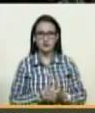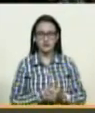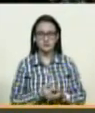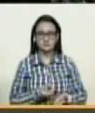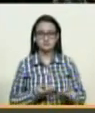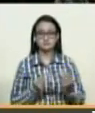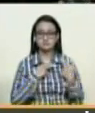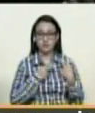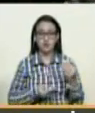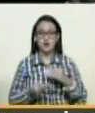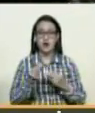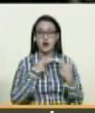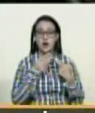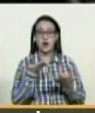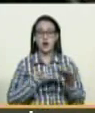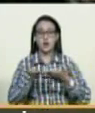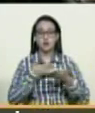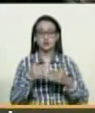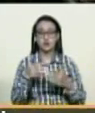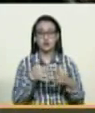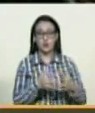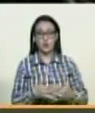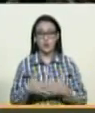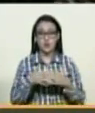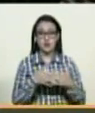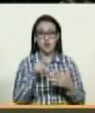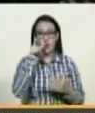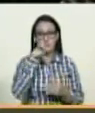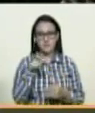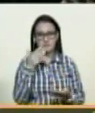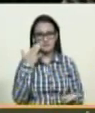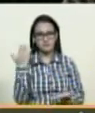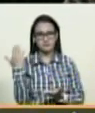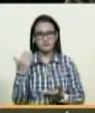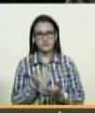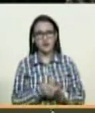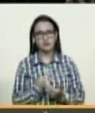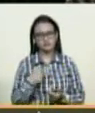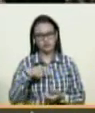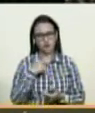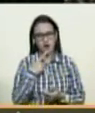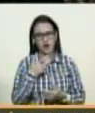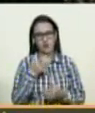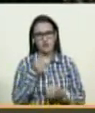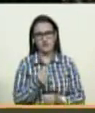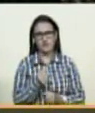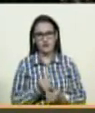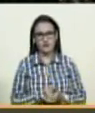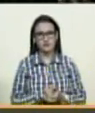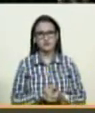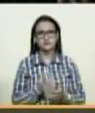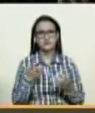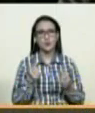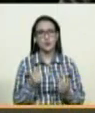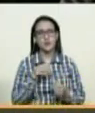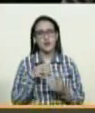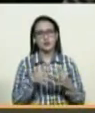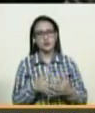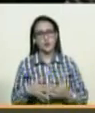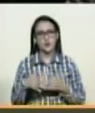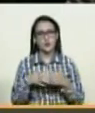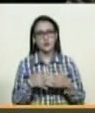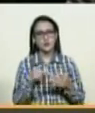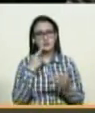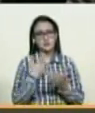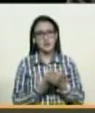encargado de negocios de los eeuu y bueno nosotros confiamos en la doctrina de seguridad de eeuu desde hace varios años ha